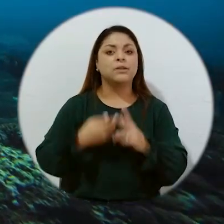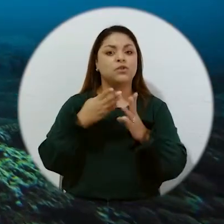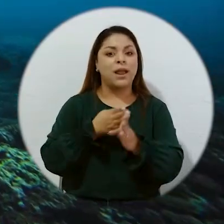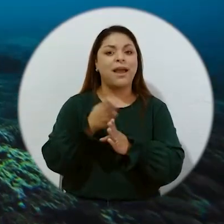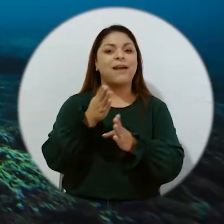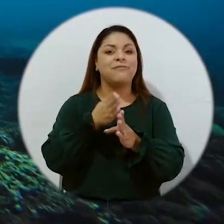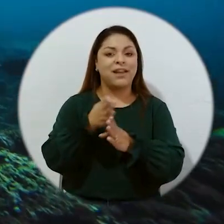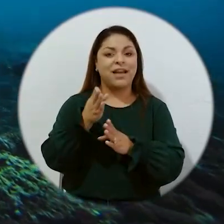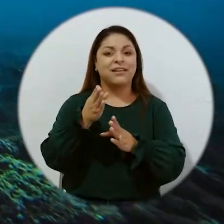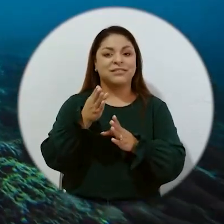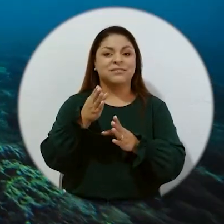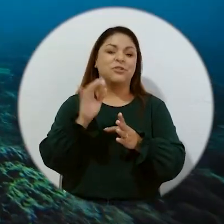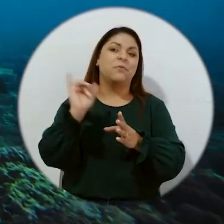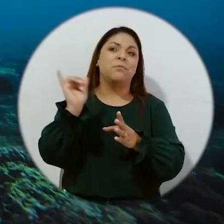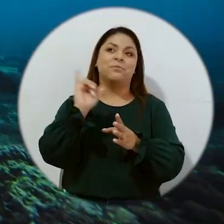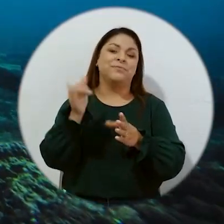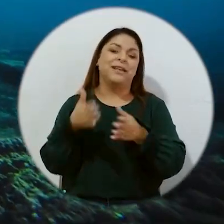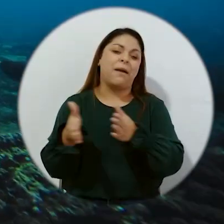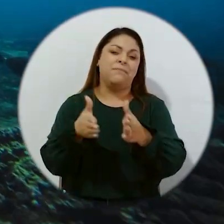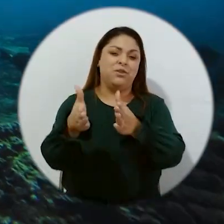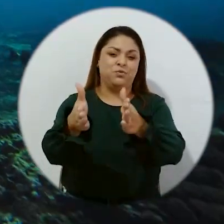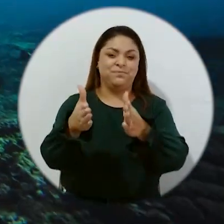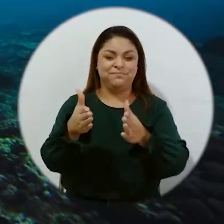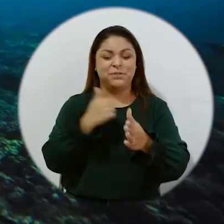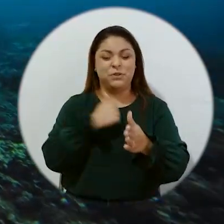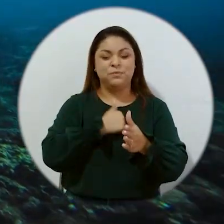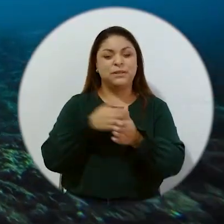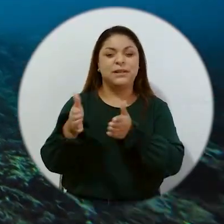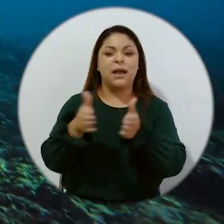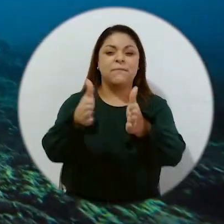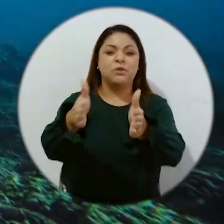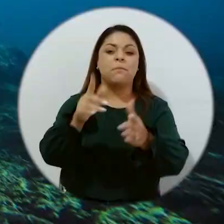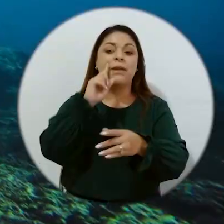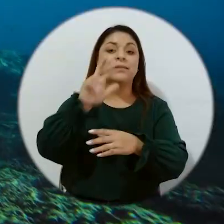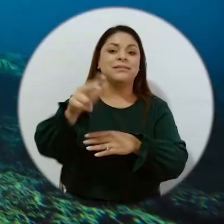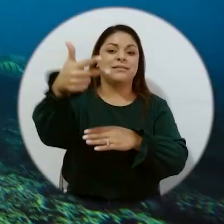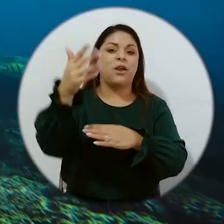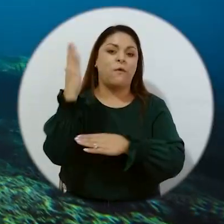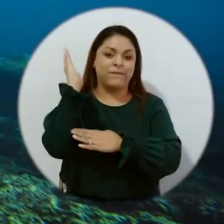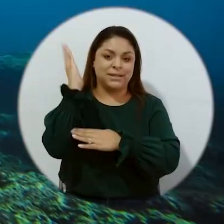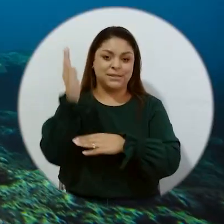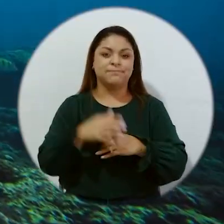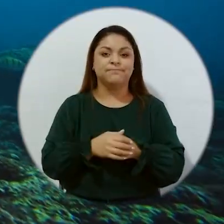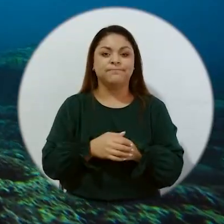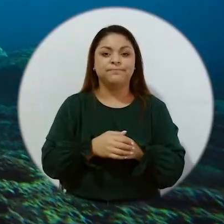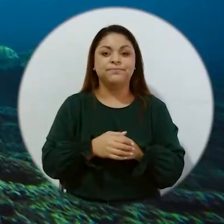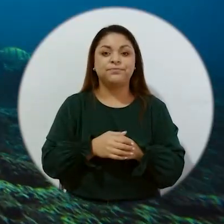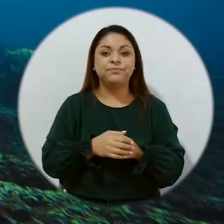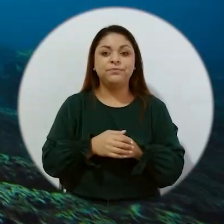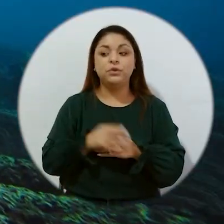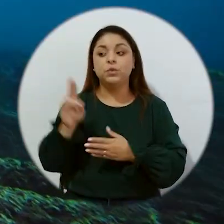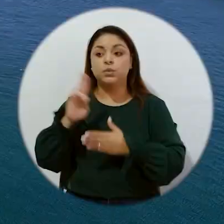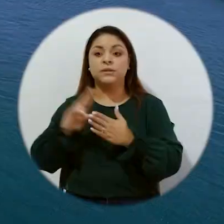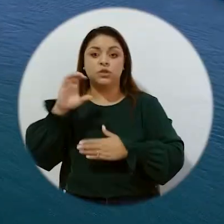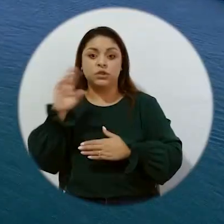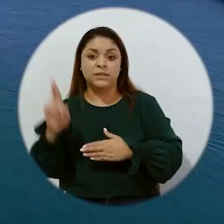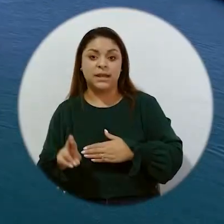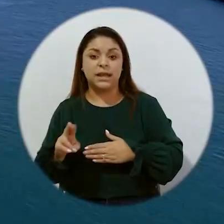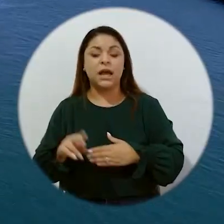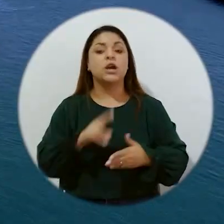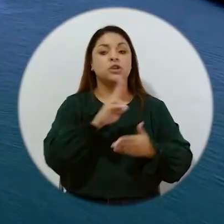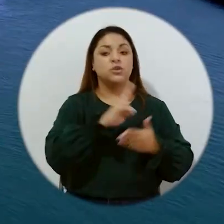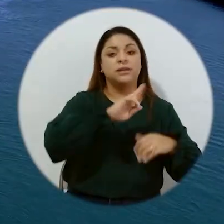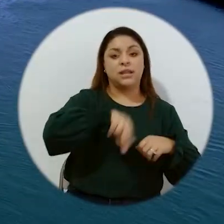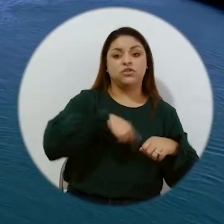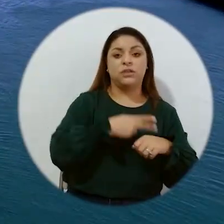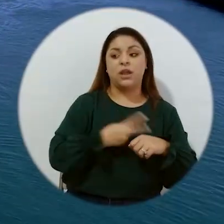carrera hacia la tercera conferencia. Nos integramos, tanto la Universidad de Costa Rica como la